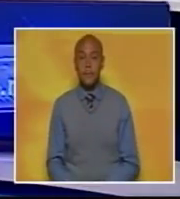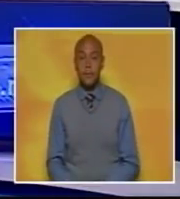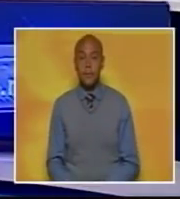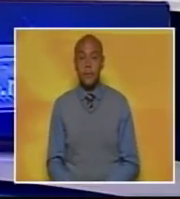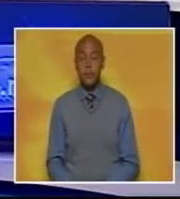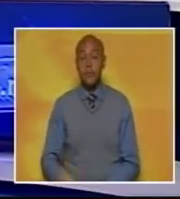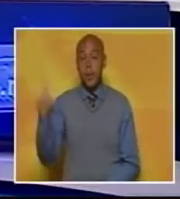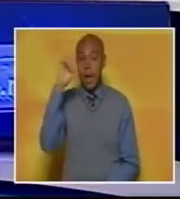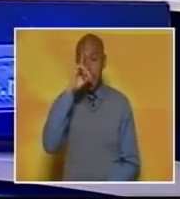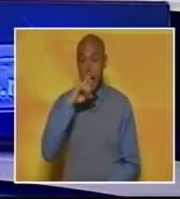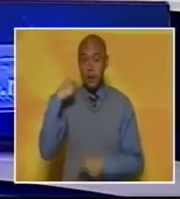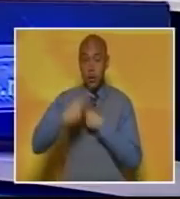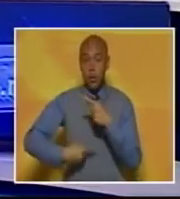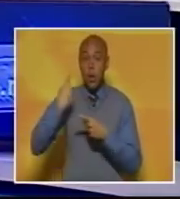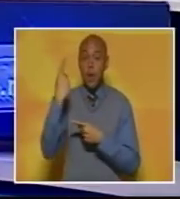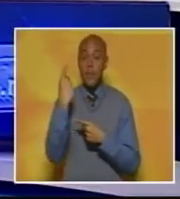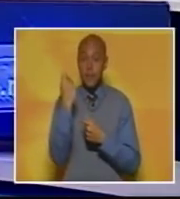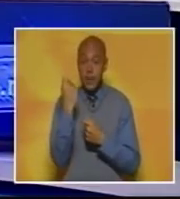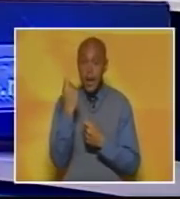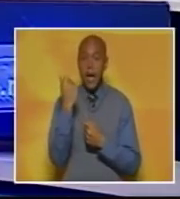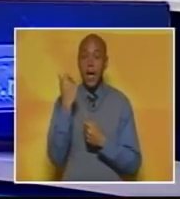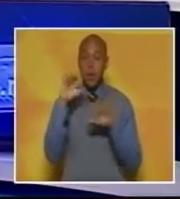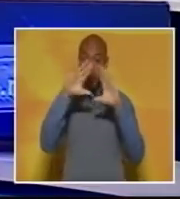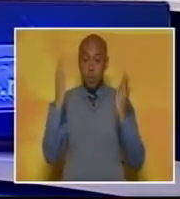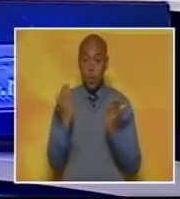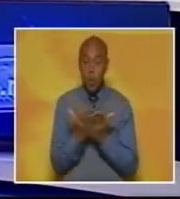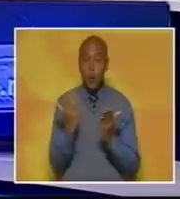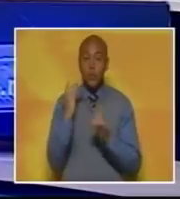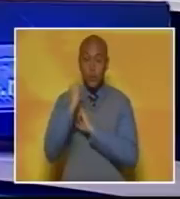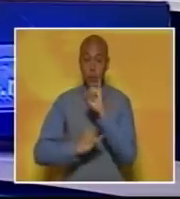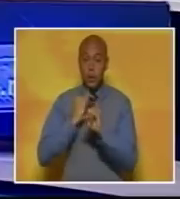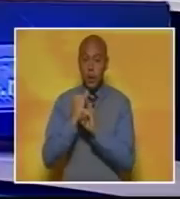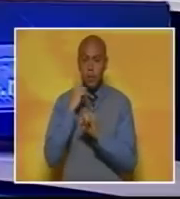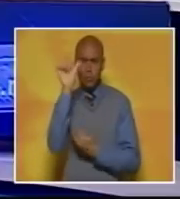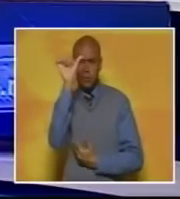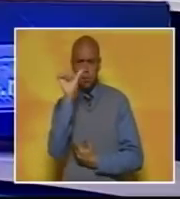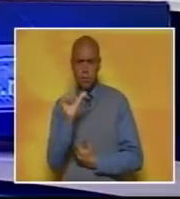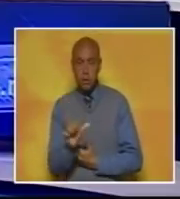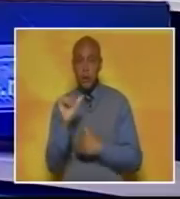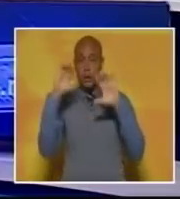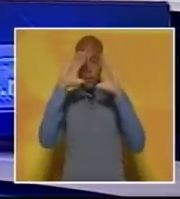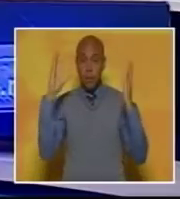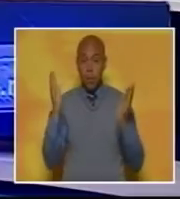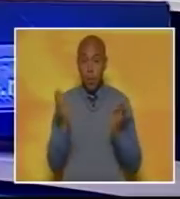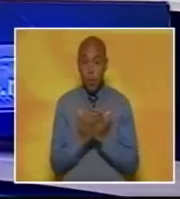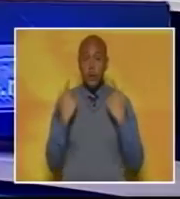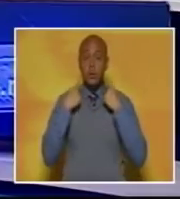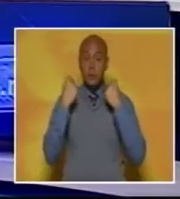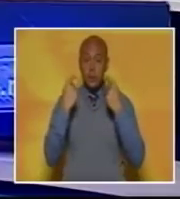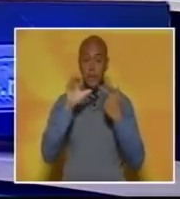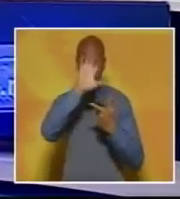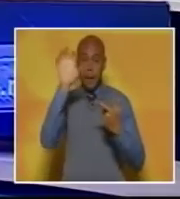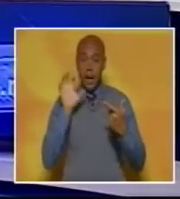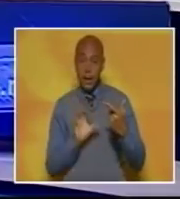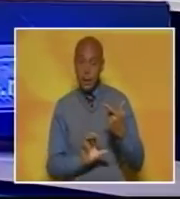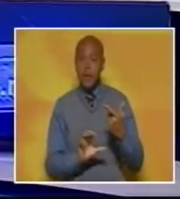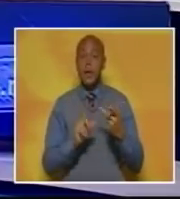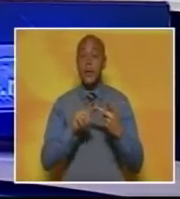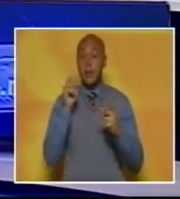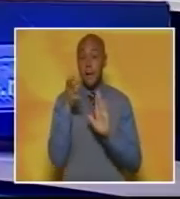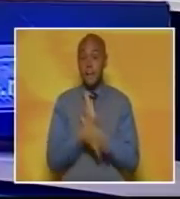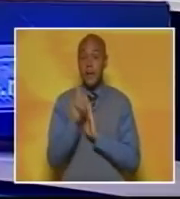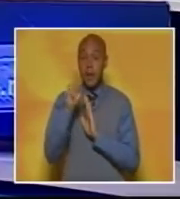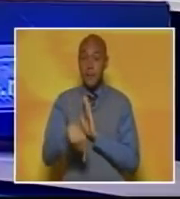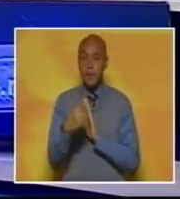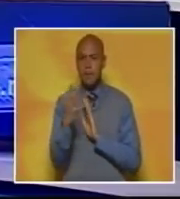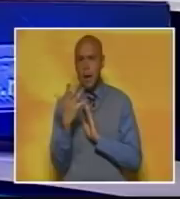Y cada año el Fondo Monetario Internacional hace previsiones sobre el crecimiento económico y mundial regional. Globalmente se